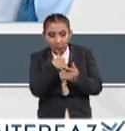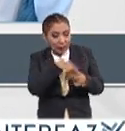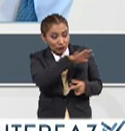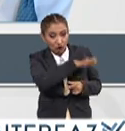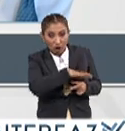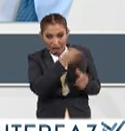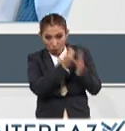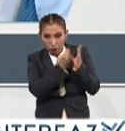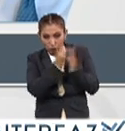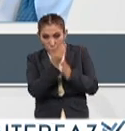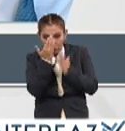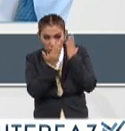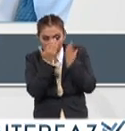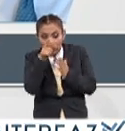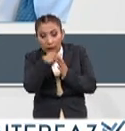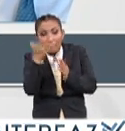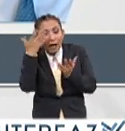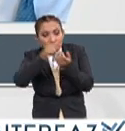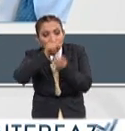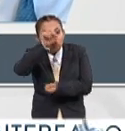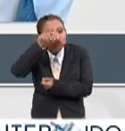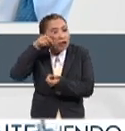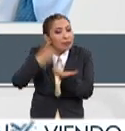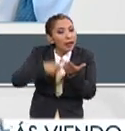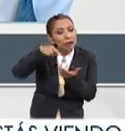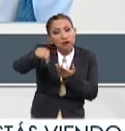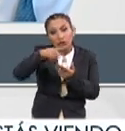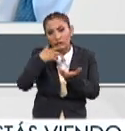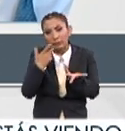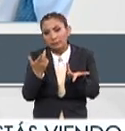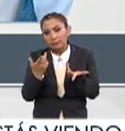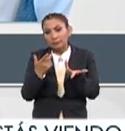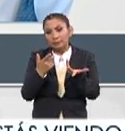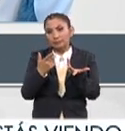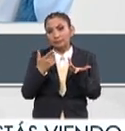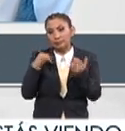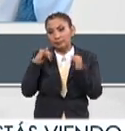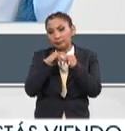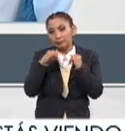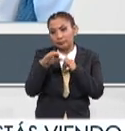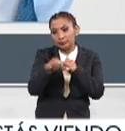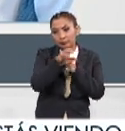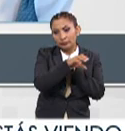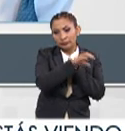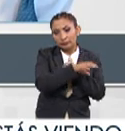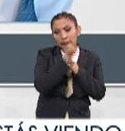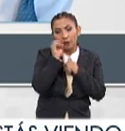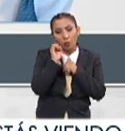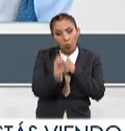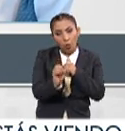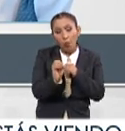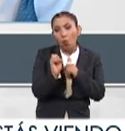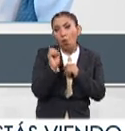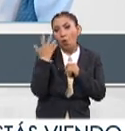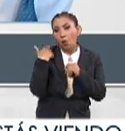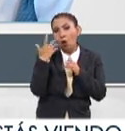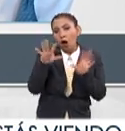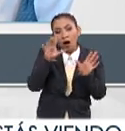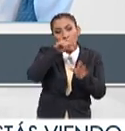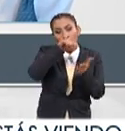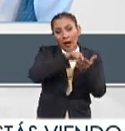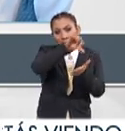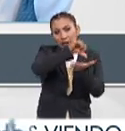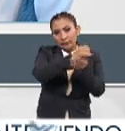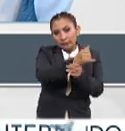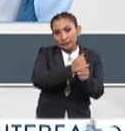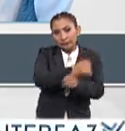gentes supieran lo que estamos haciendo también dentro de nuestras instituciones o dentro de nuestros centros de